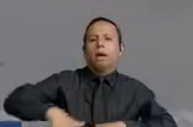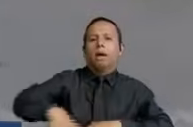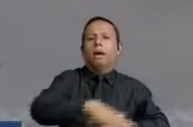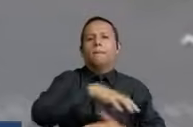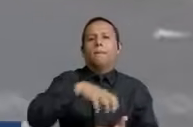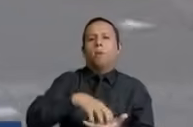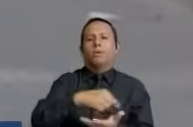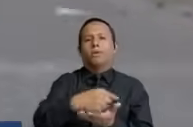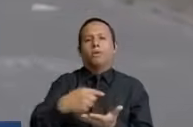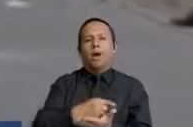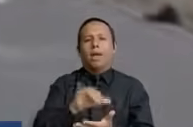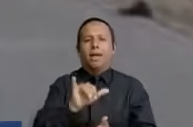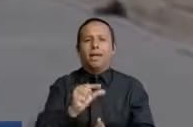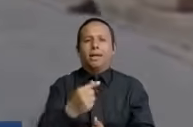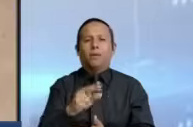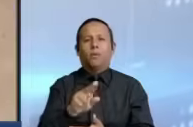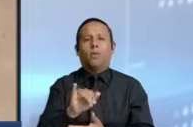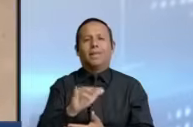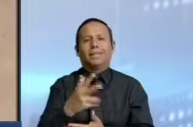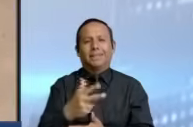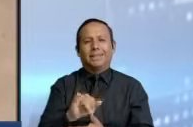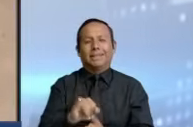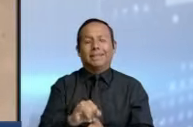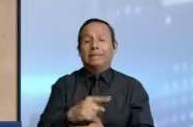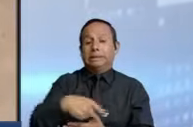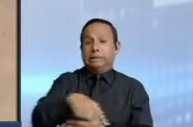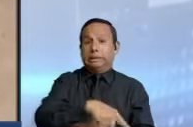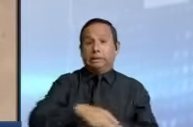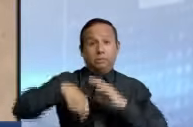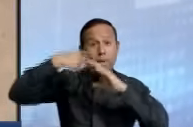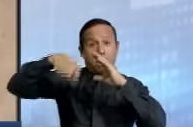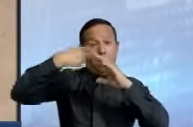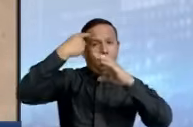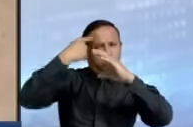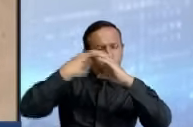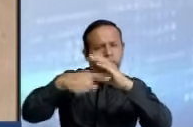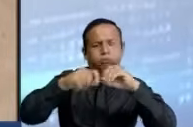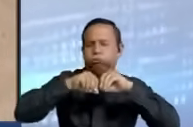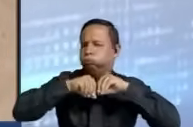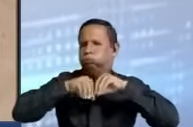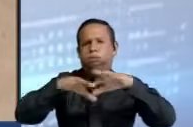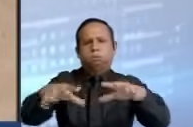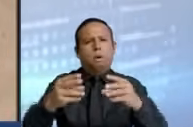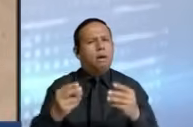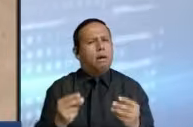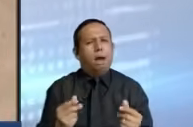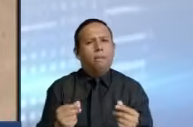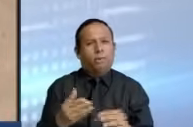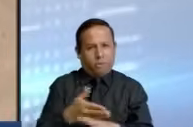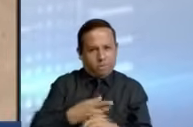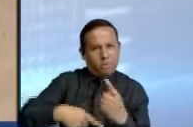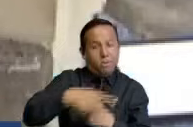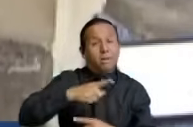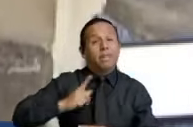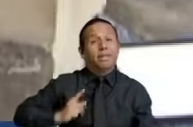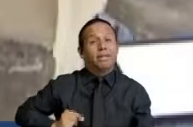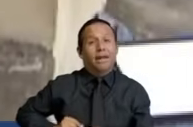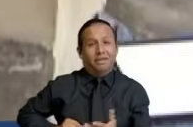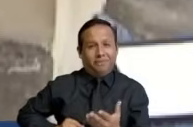guayas las imágenes de este hecho se viralizaron rápidamente tendremos todos los